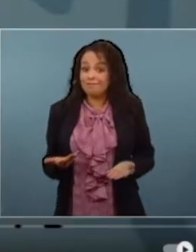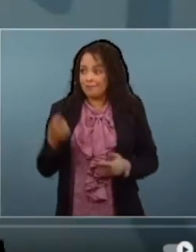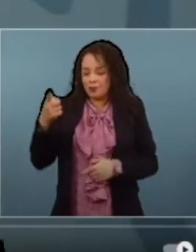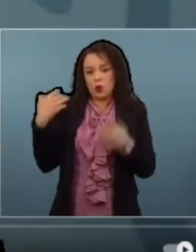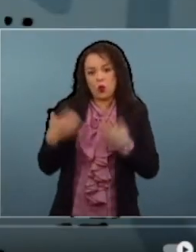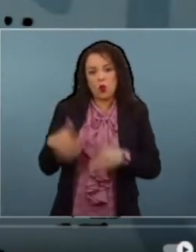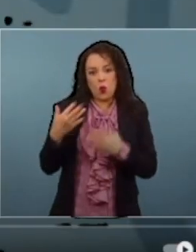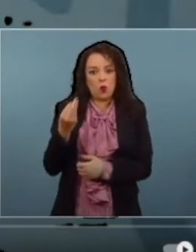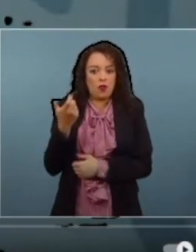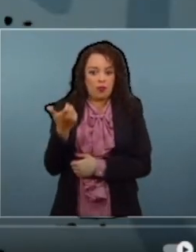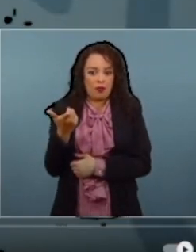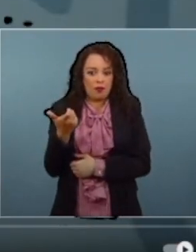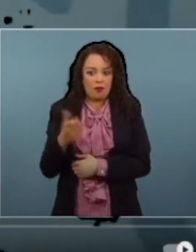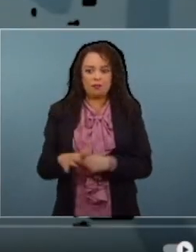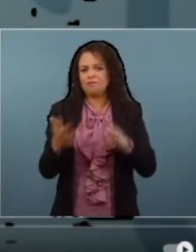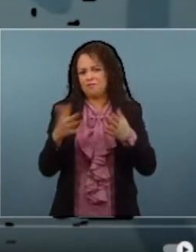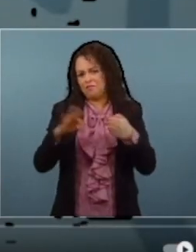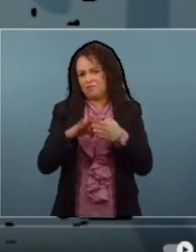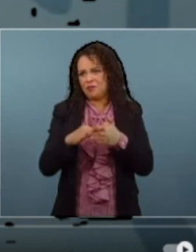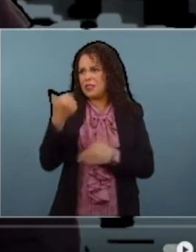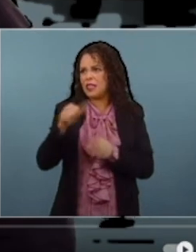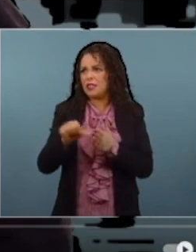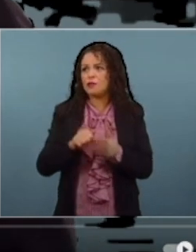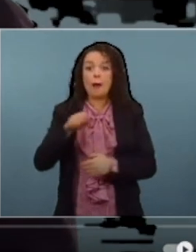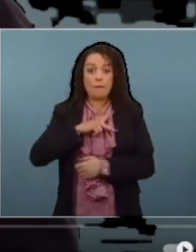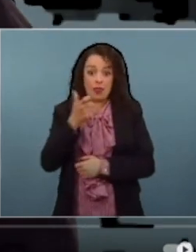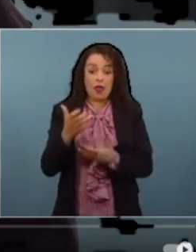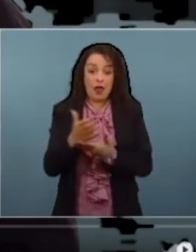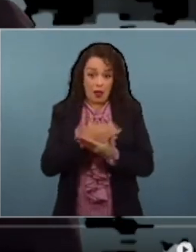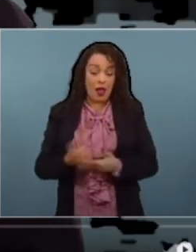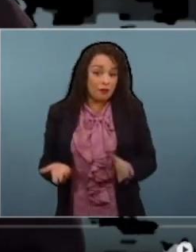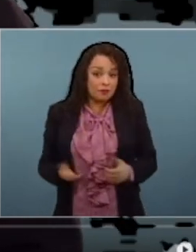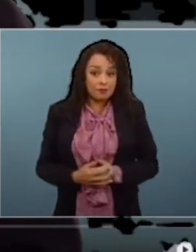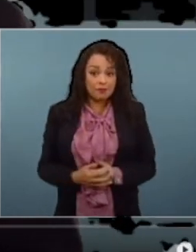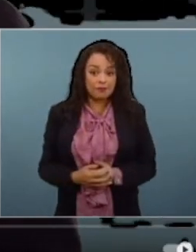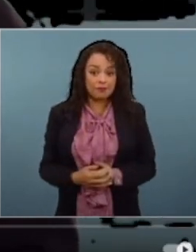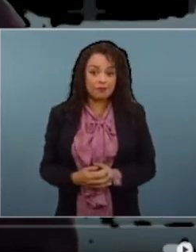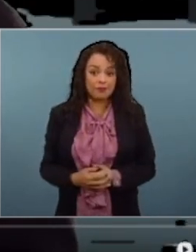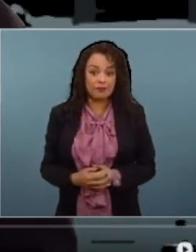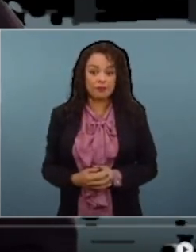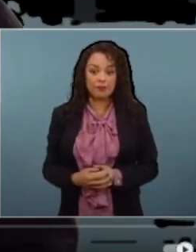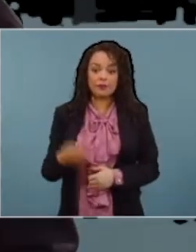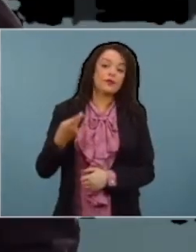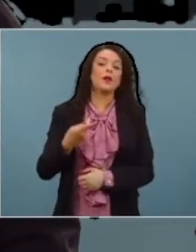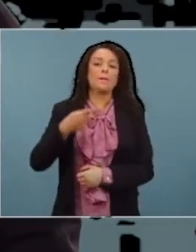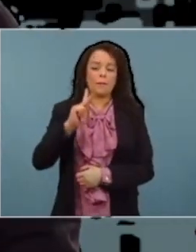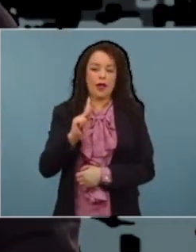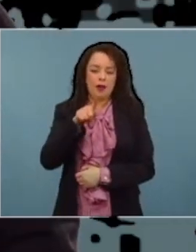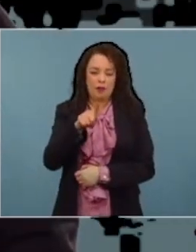Sí, pero son como 6 meses. Sin embargo, si lo medimos de cuánto recibían los